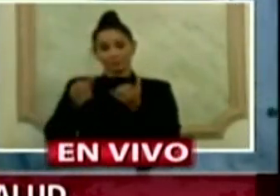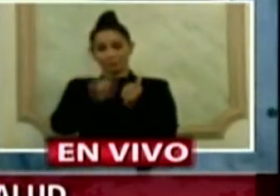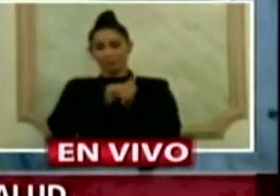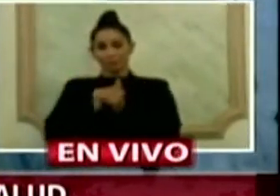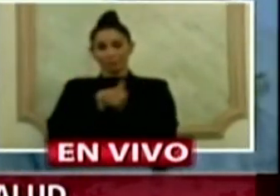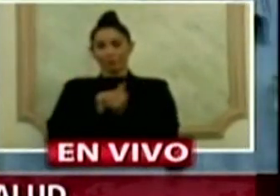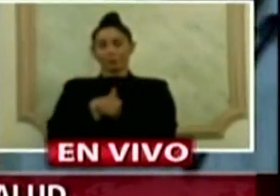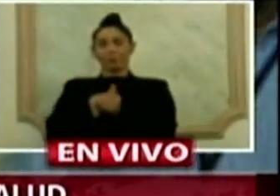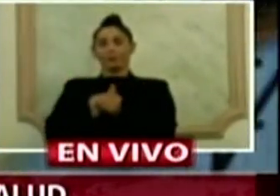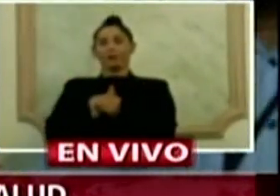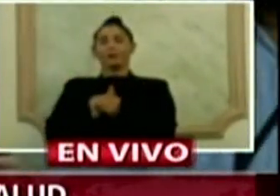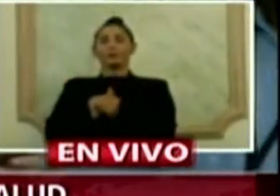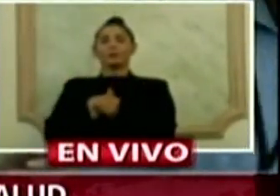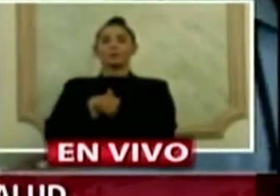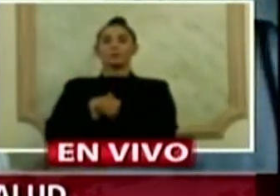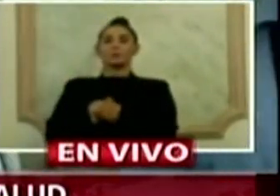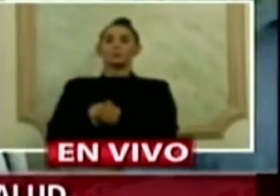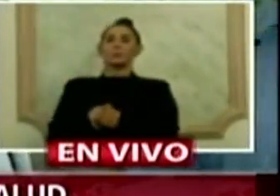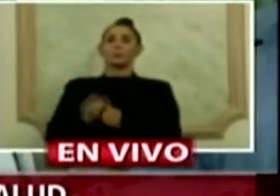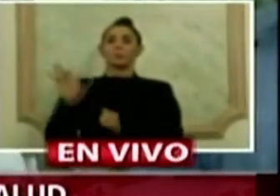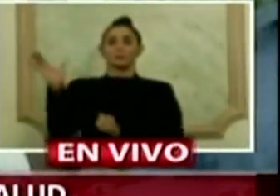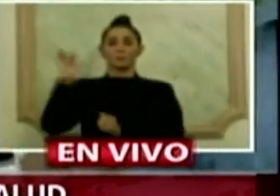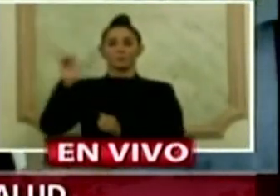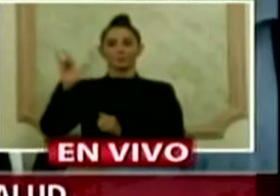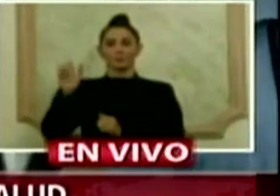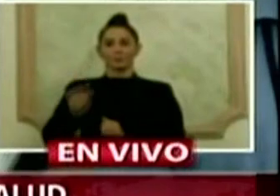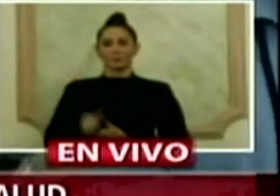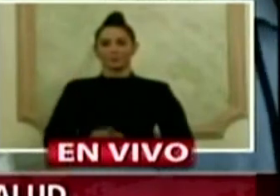de emergencia. Salud por el COVID.